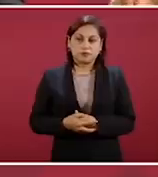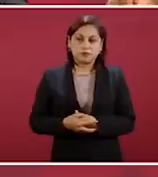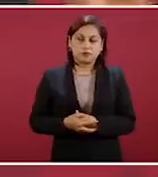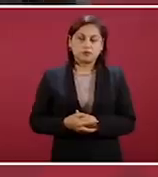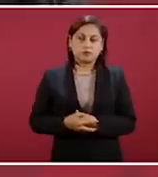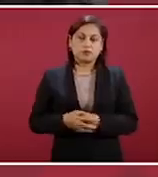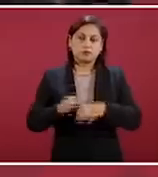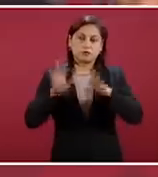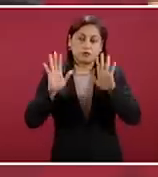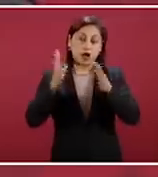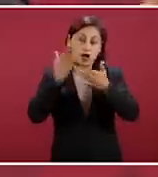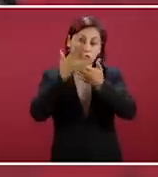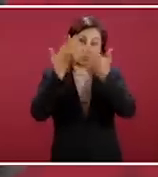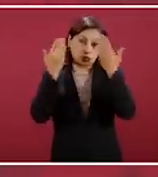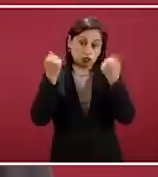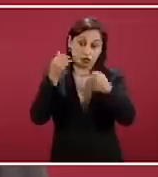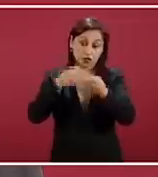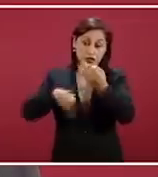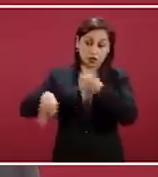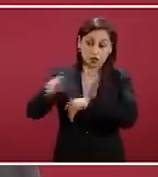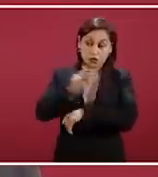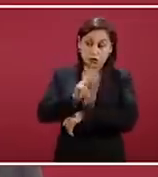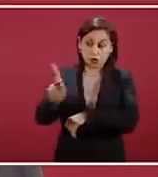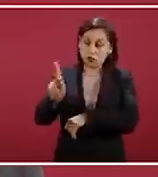para todos, pero sí para muchos,